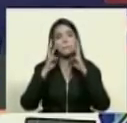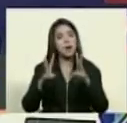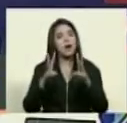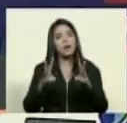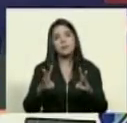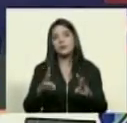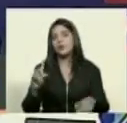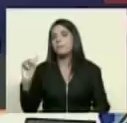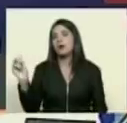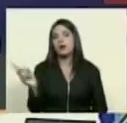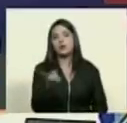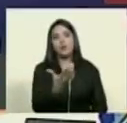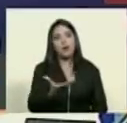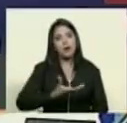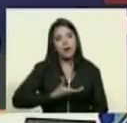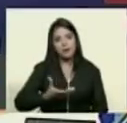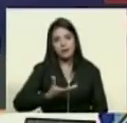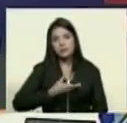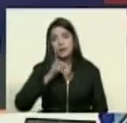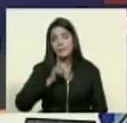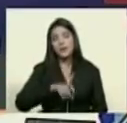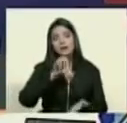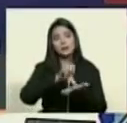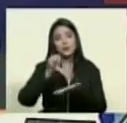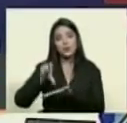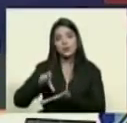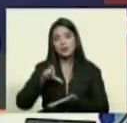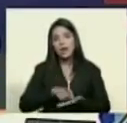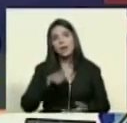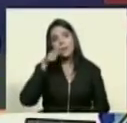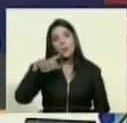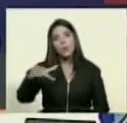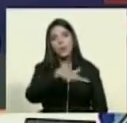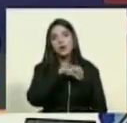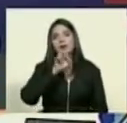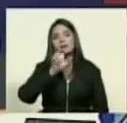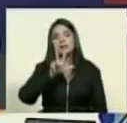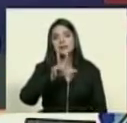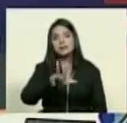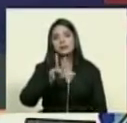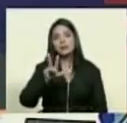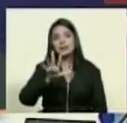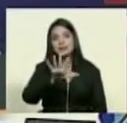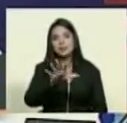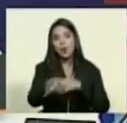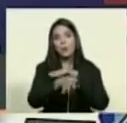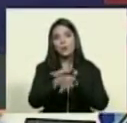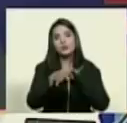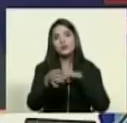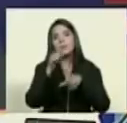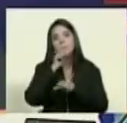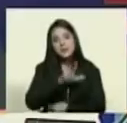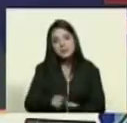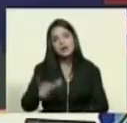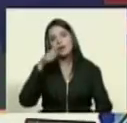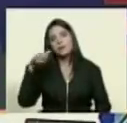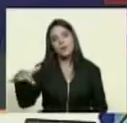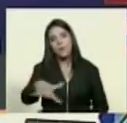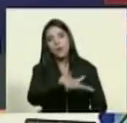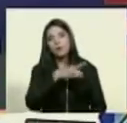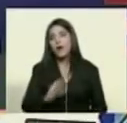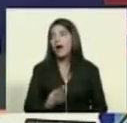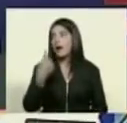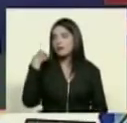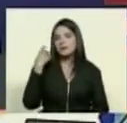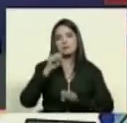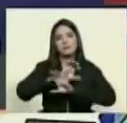maravilloso para las alcaldías y para las ciudades y pueblos y para los municipios, los 335 municipios del país. El mensaje del pueblo de Venezuela ayer